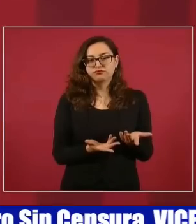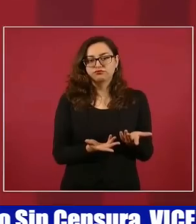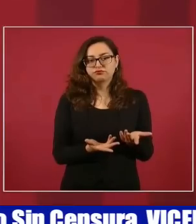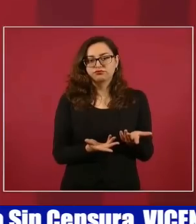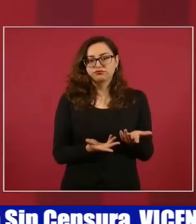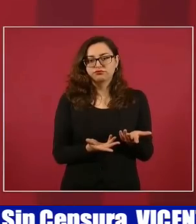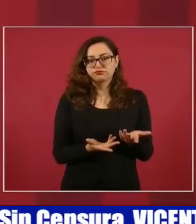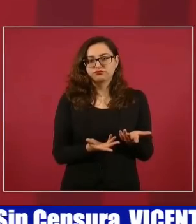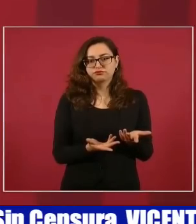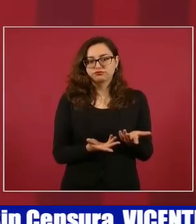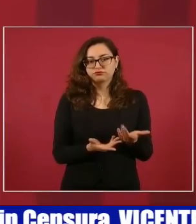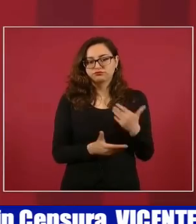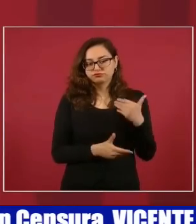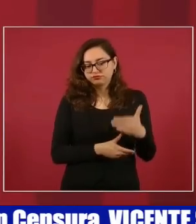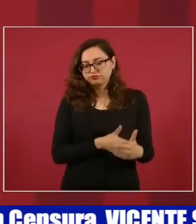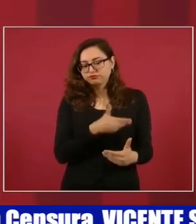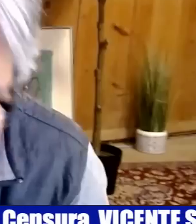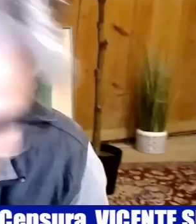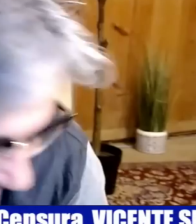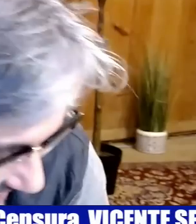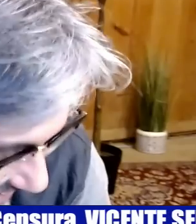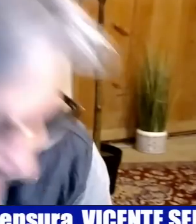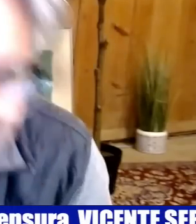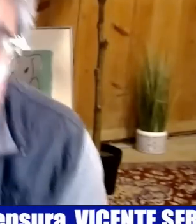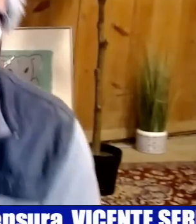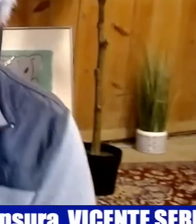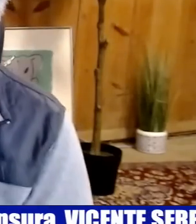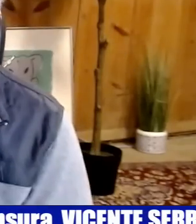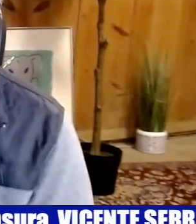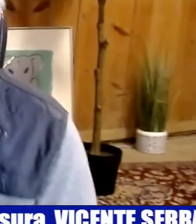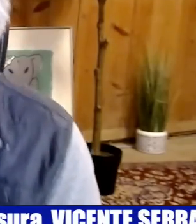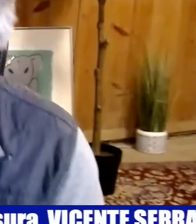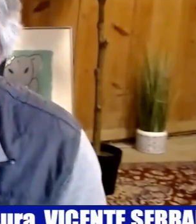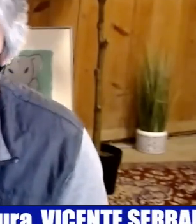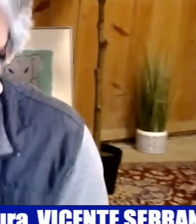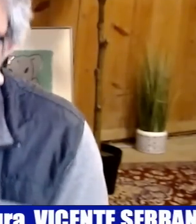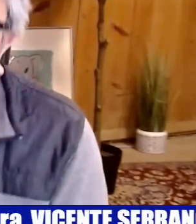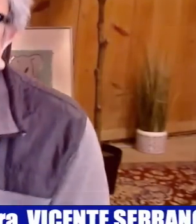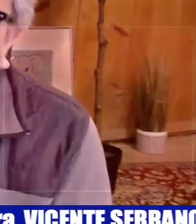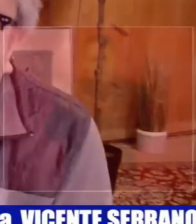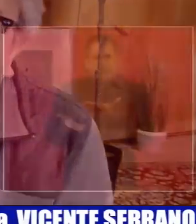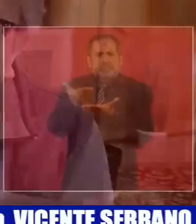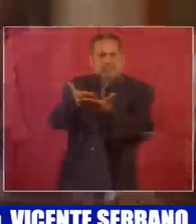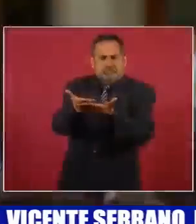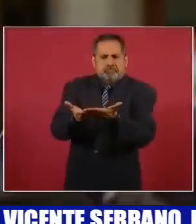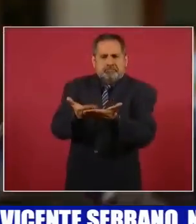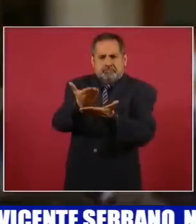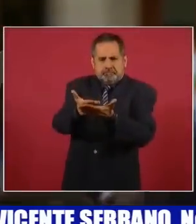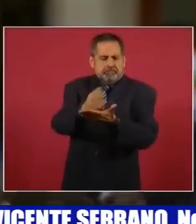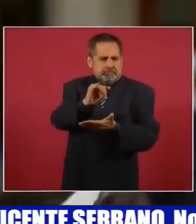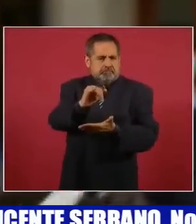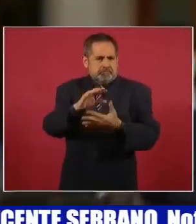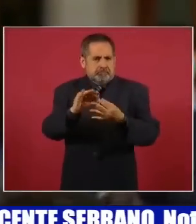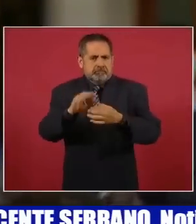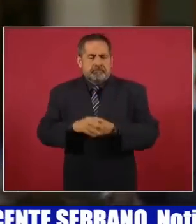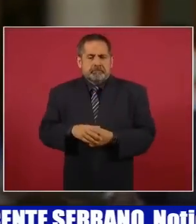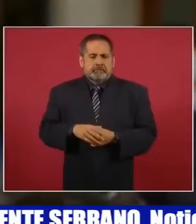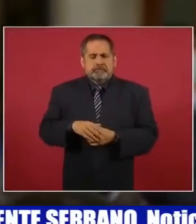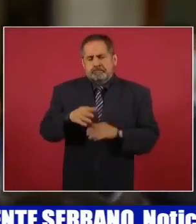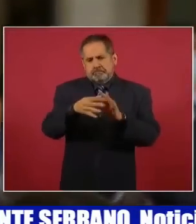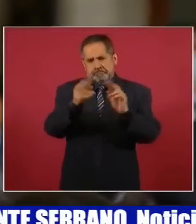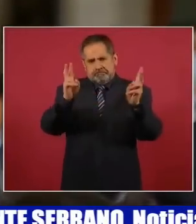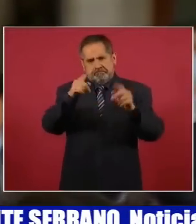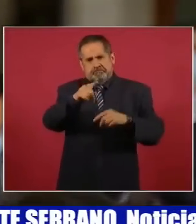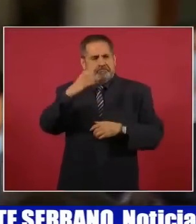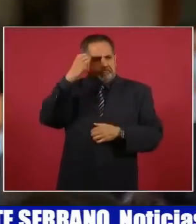y dice, con mucho orgullo, así dice Ramos, ¿no? Con mucho orgullo, están en contra de su gobierno. Y en